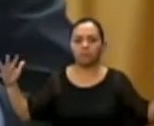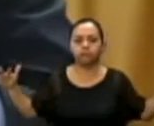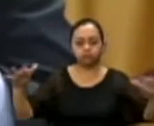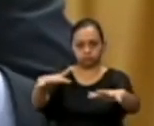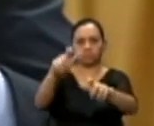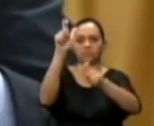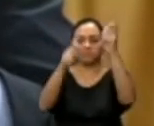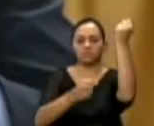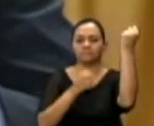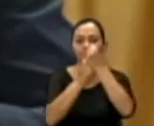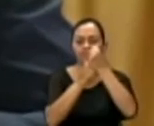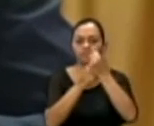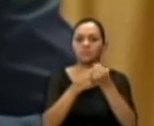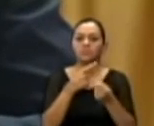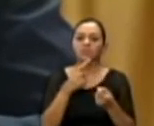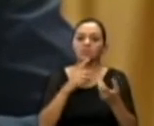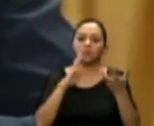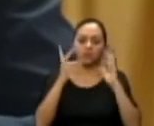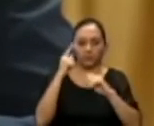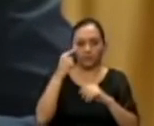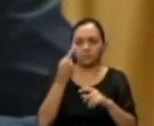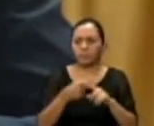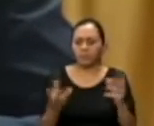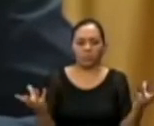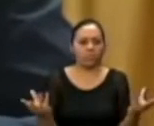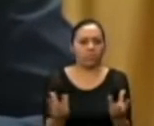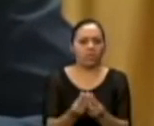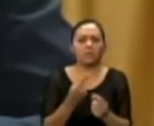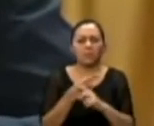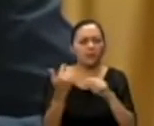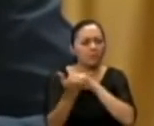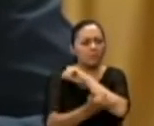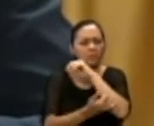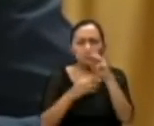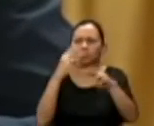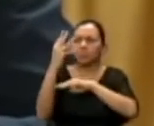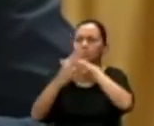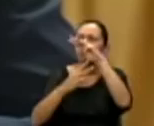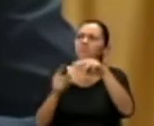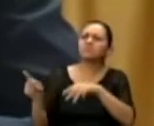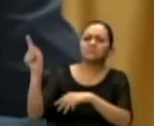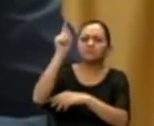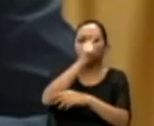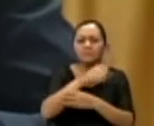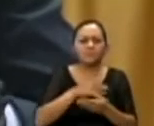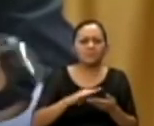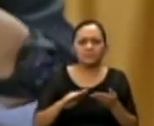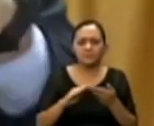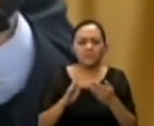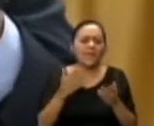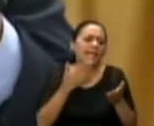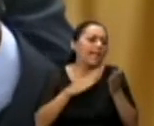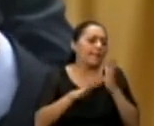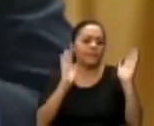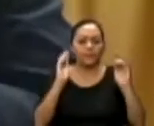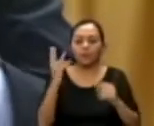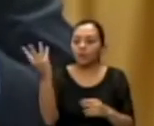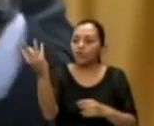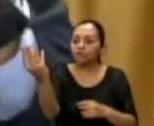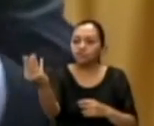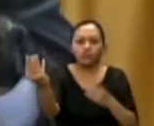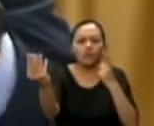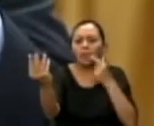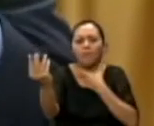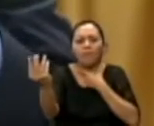cambiar esa mentalidad el viejo país en qué país del mundo porque no le gusta a unos cuantos miles